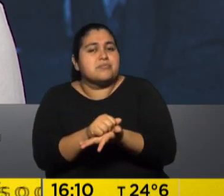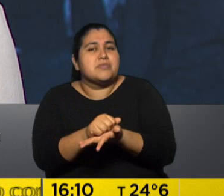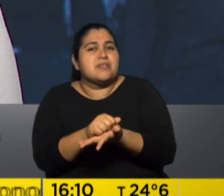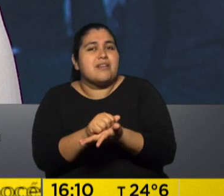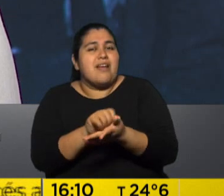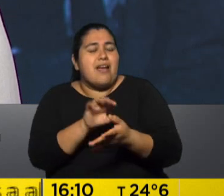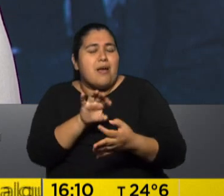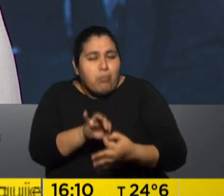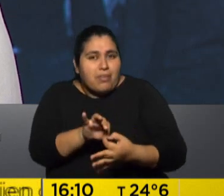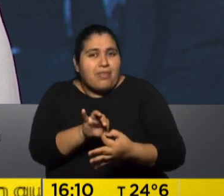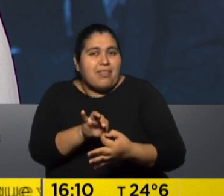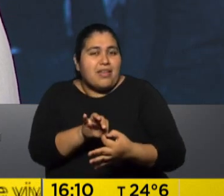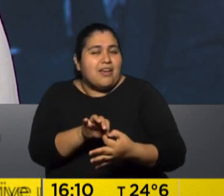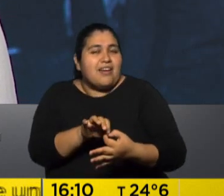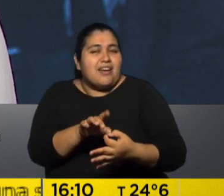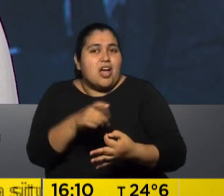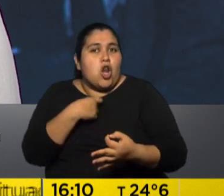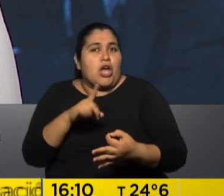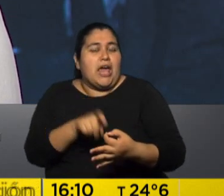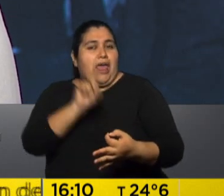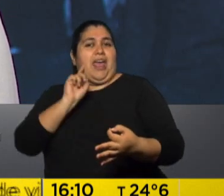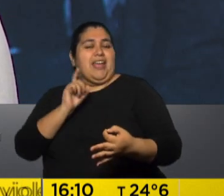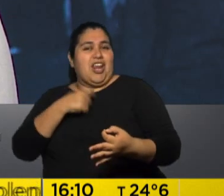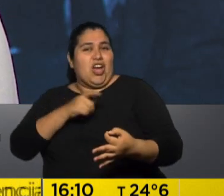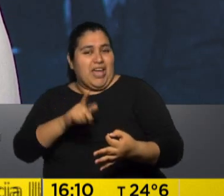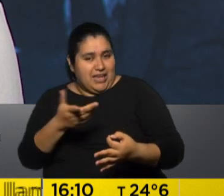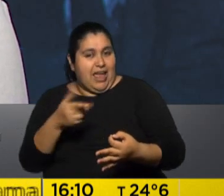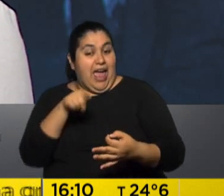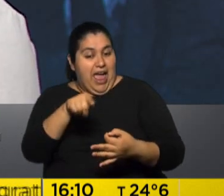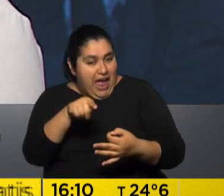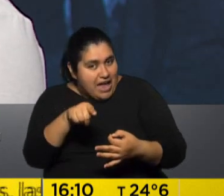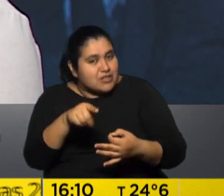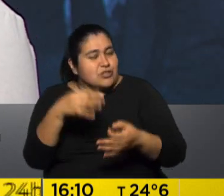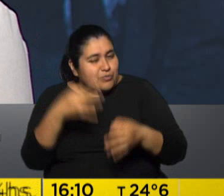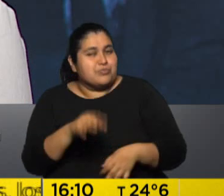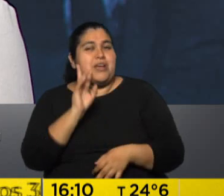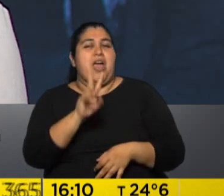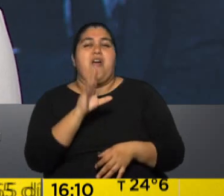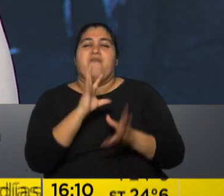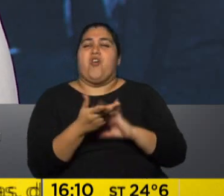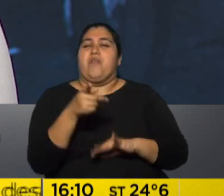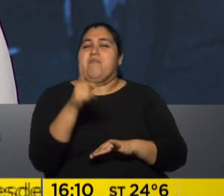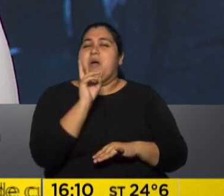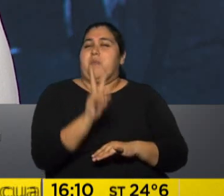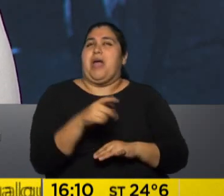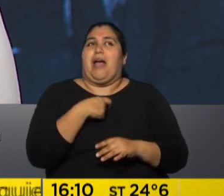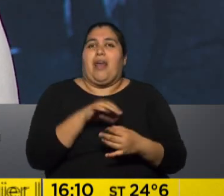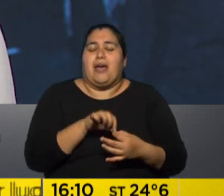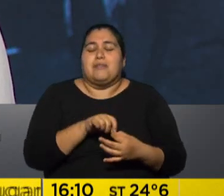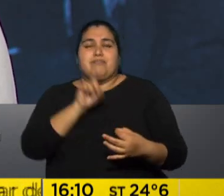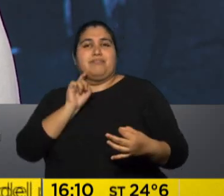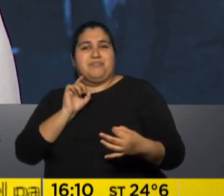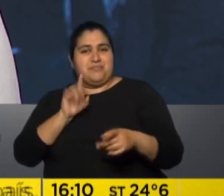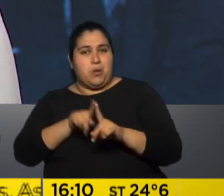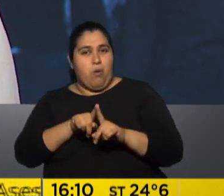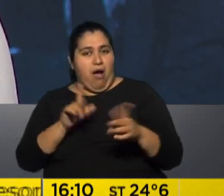soltar. Sí, entonces yo creo que se ve en ese momento, en ese dilema de soltarlo o no y dejarlo...